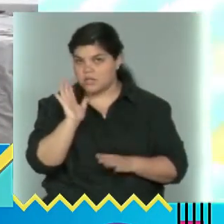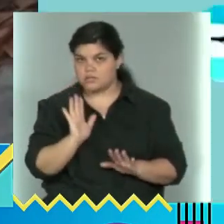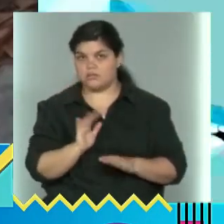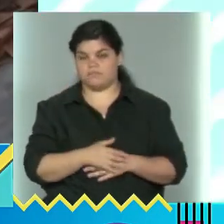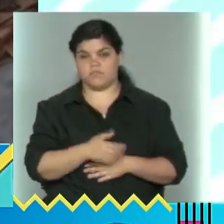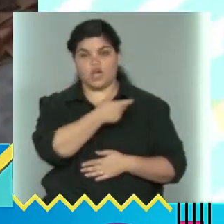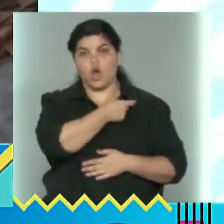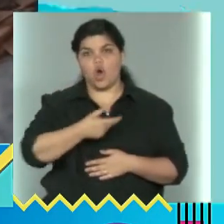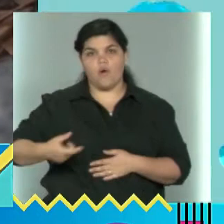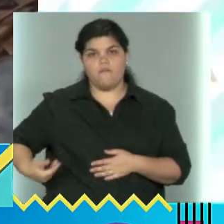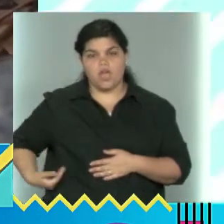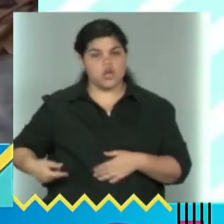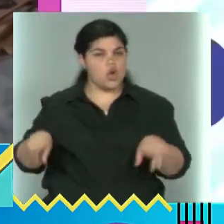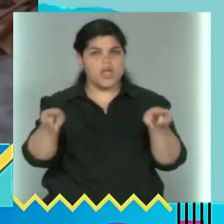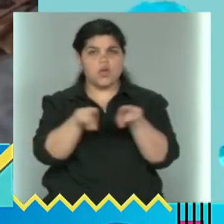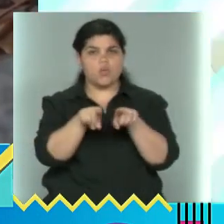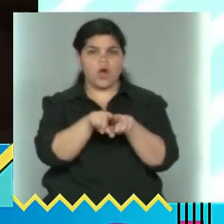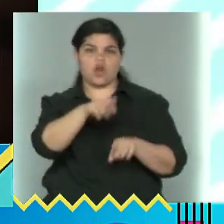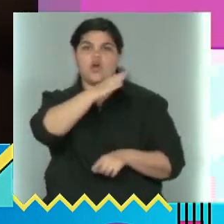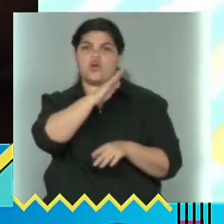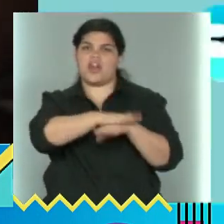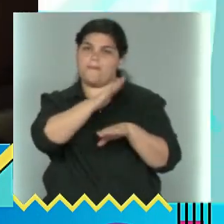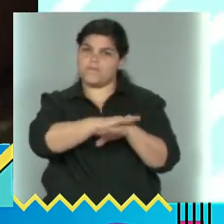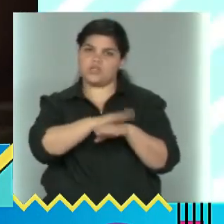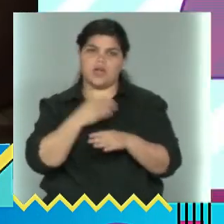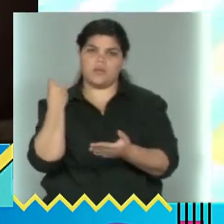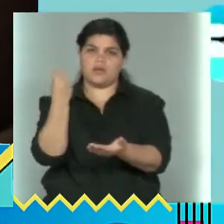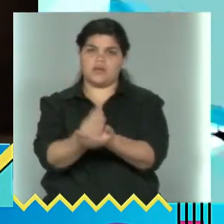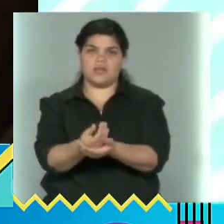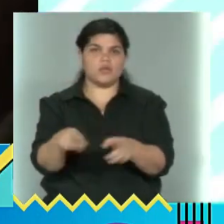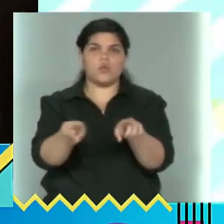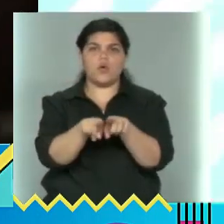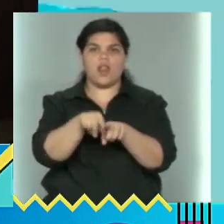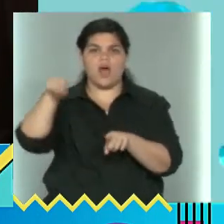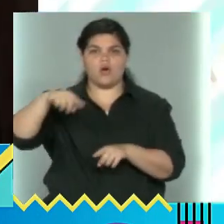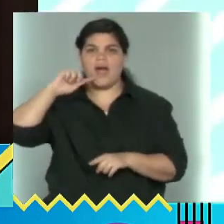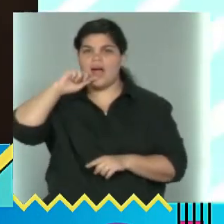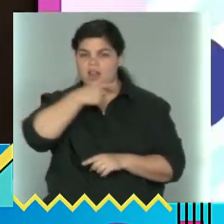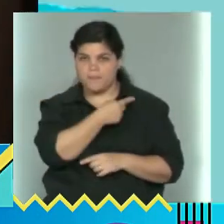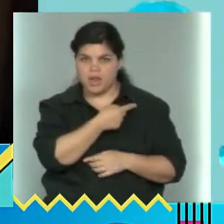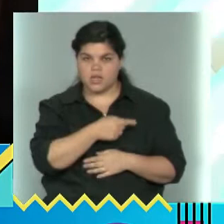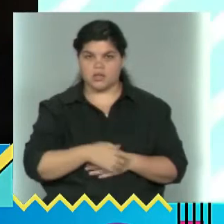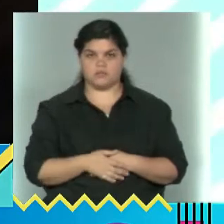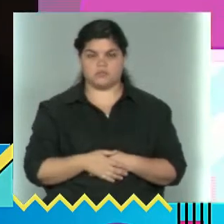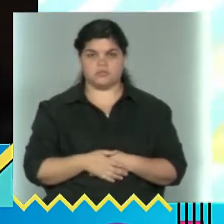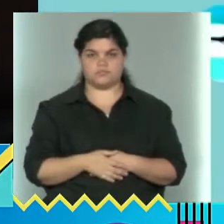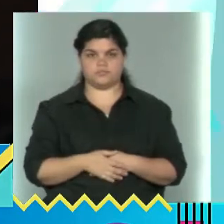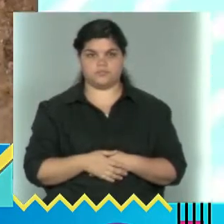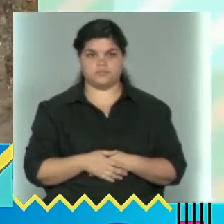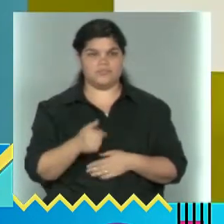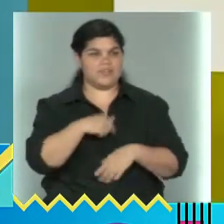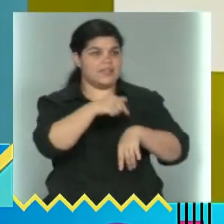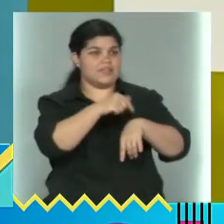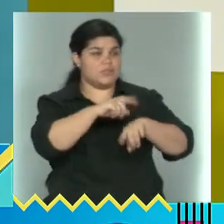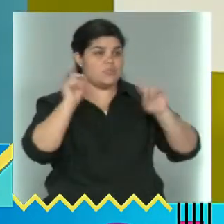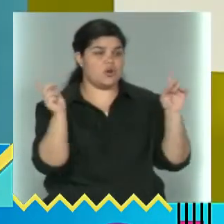gobernantes o autoridades como lo es Merkel, por ejemplo, en Alemania, que... Fernanda, no nos queda mucho